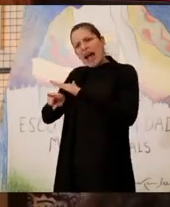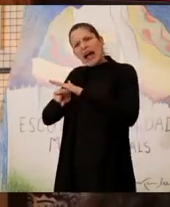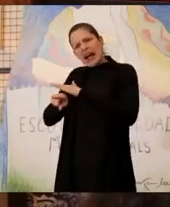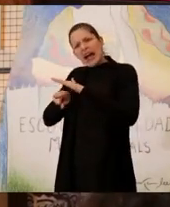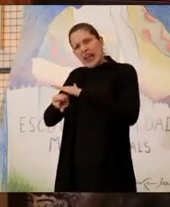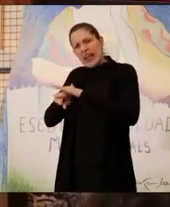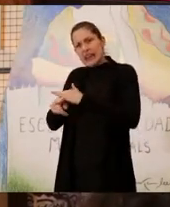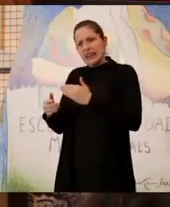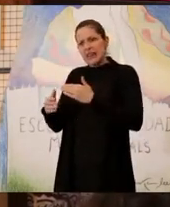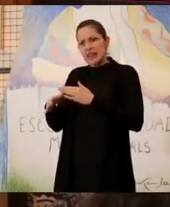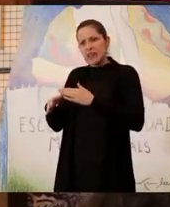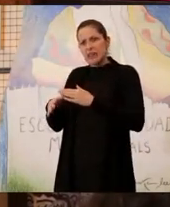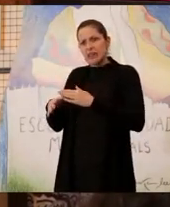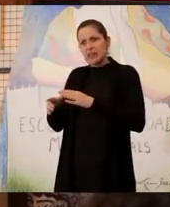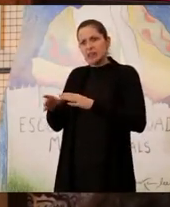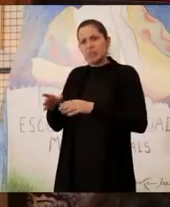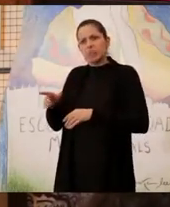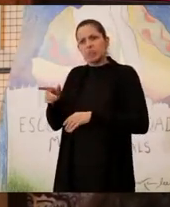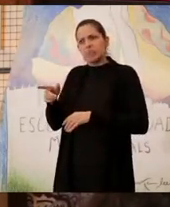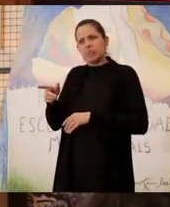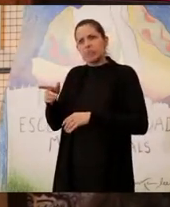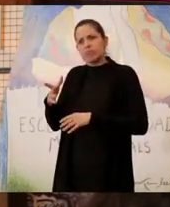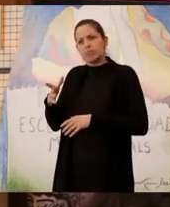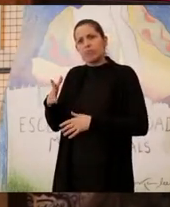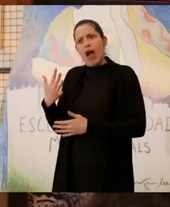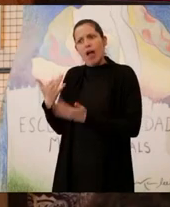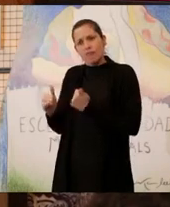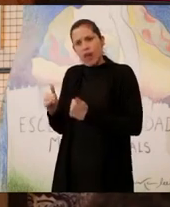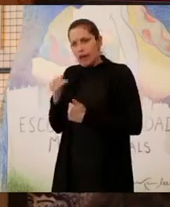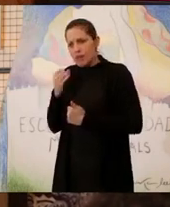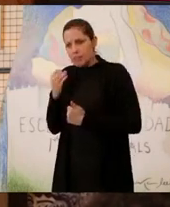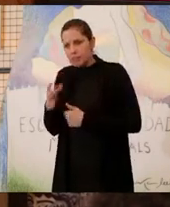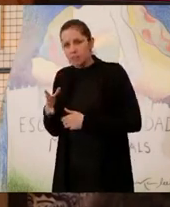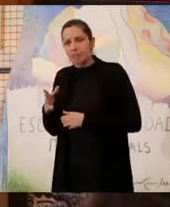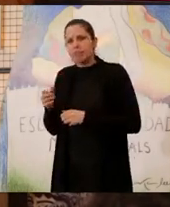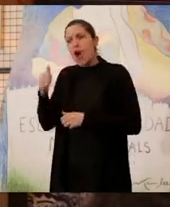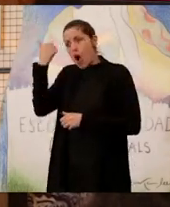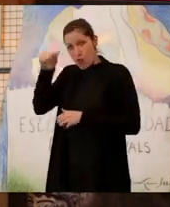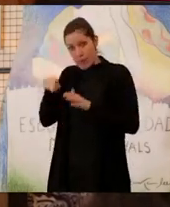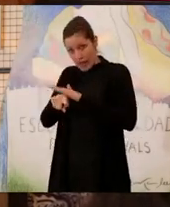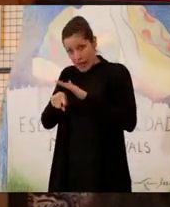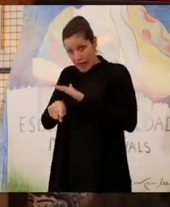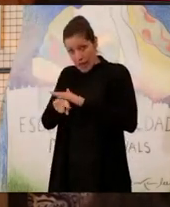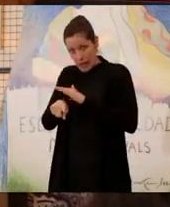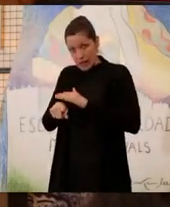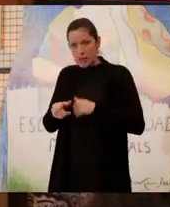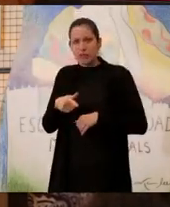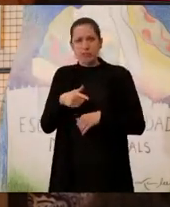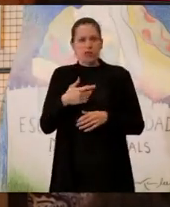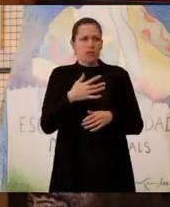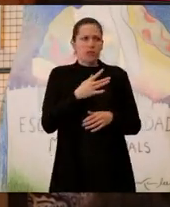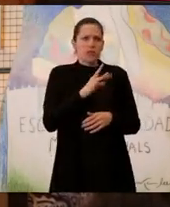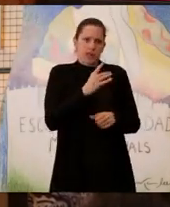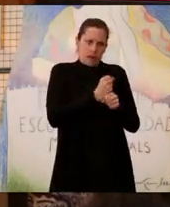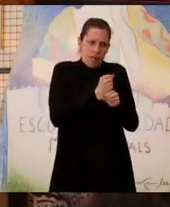a tu mandato por lo menos porque me obedeció si no no hubiera sobrevivido él se creía que sí porque